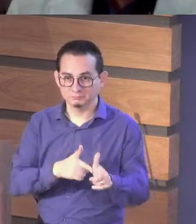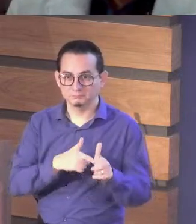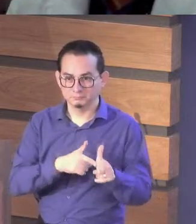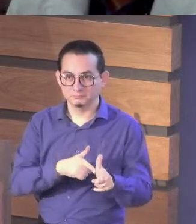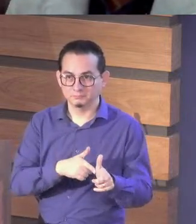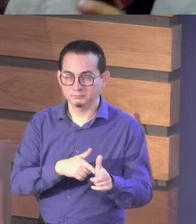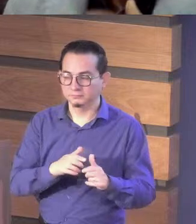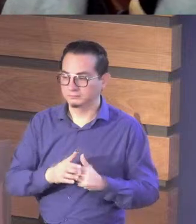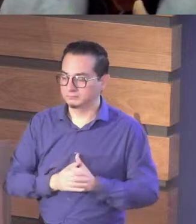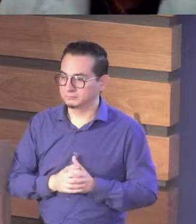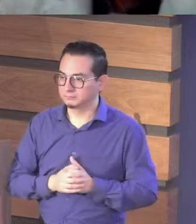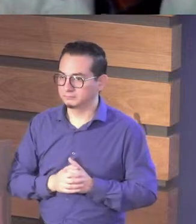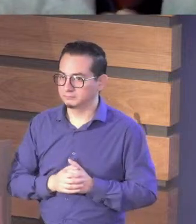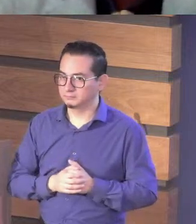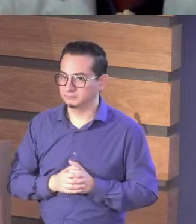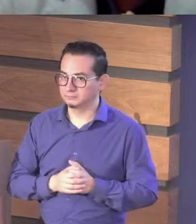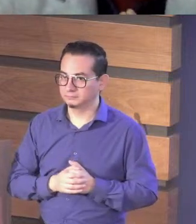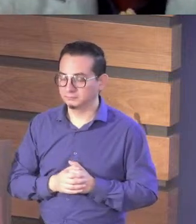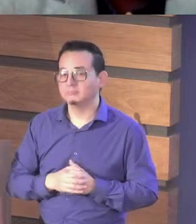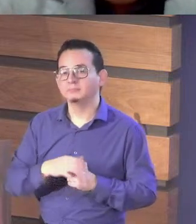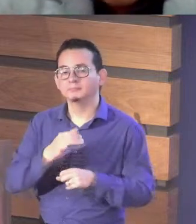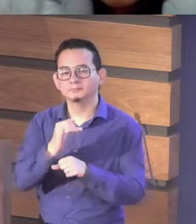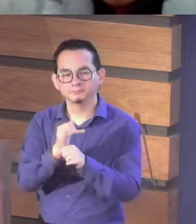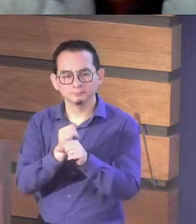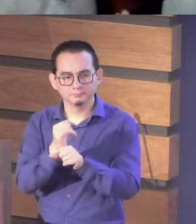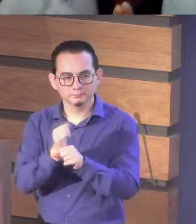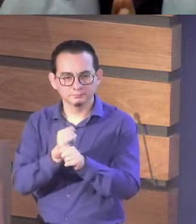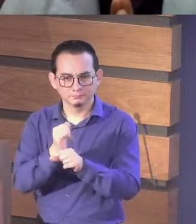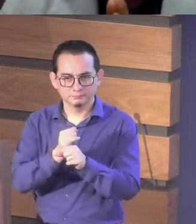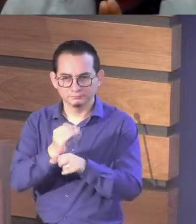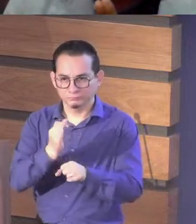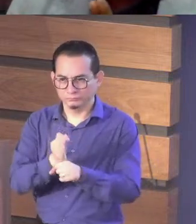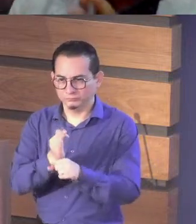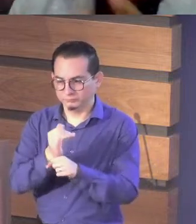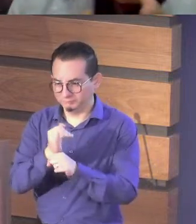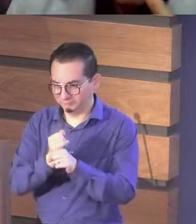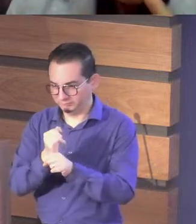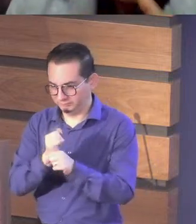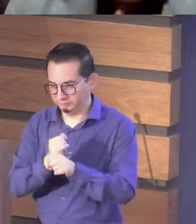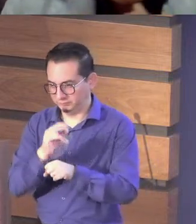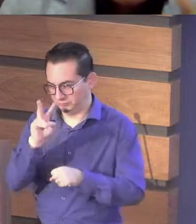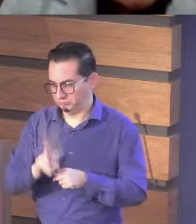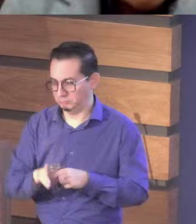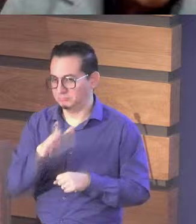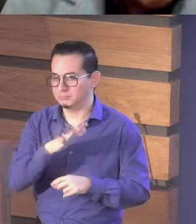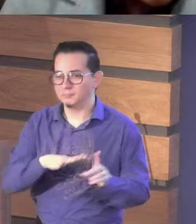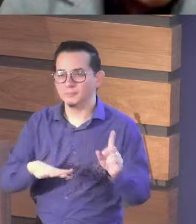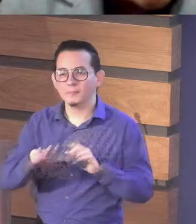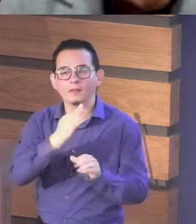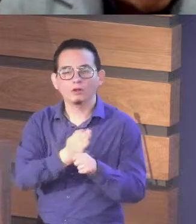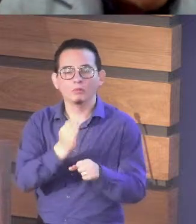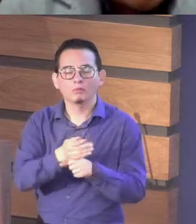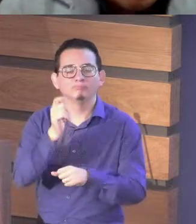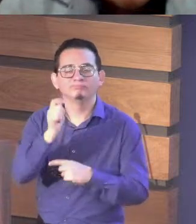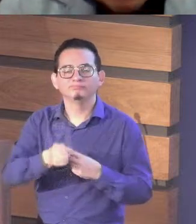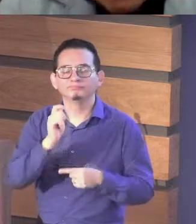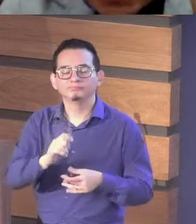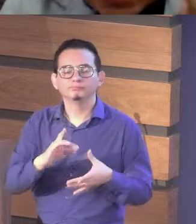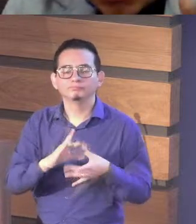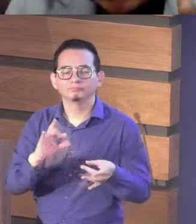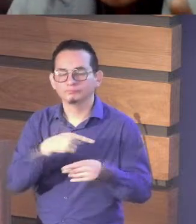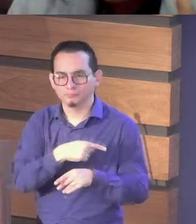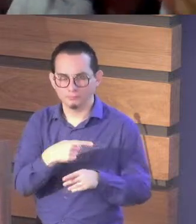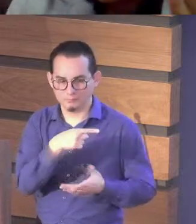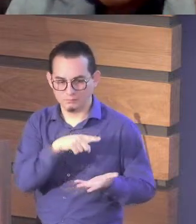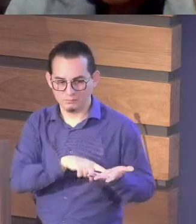Había un estudio que, por ejemplo, mucho más grande, durante la revisión bibliográfica que se realizó para la